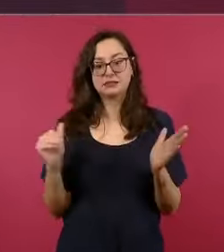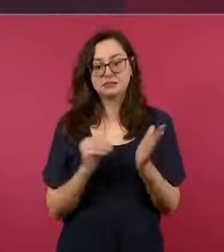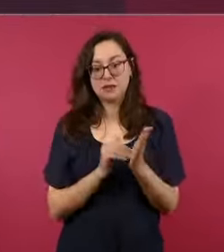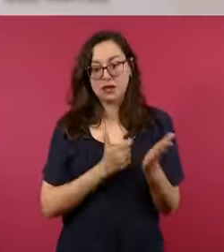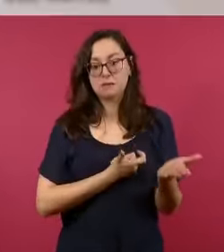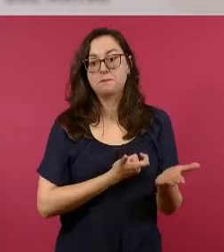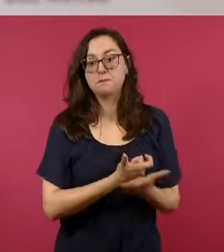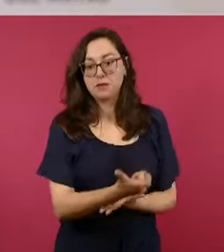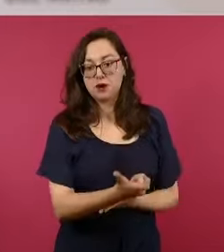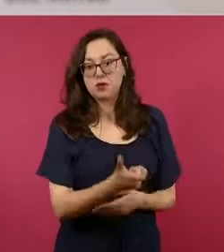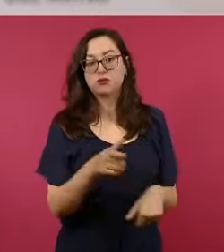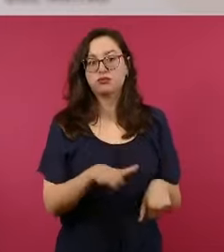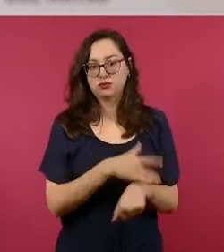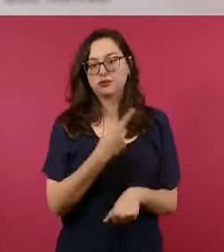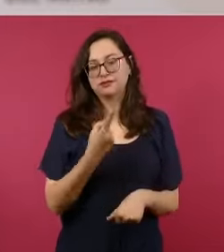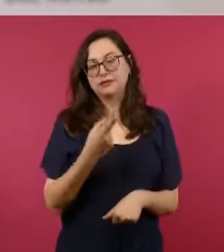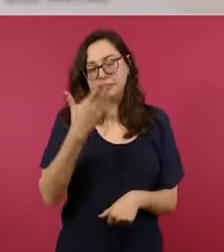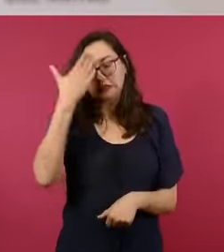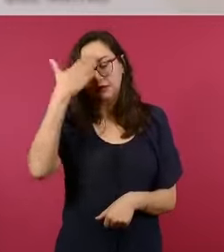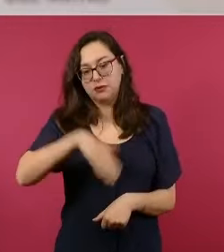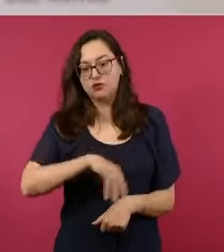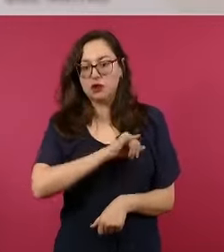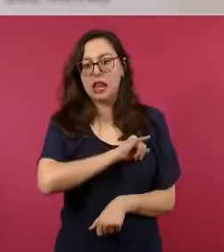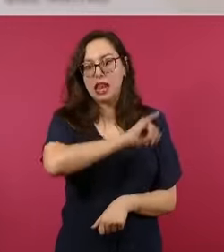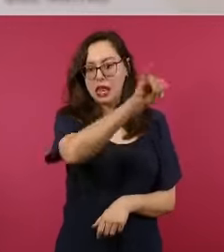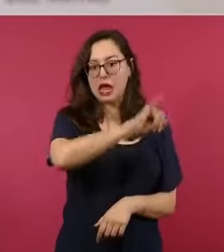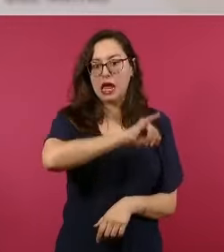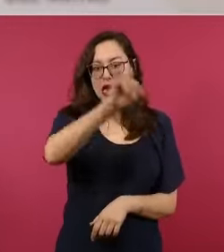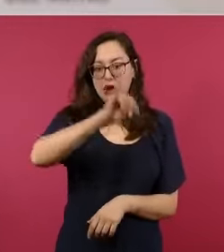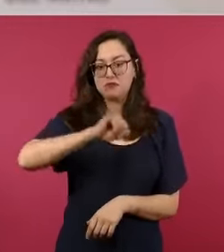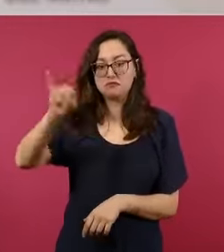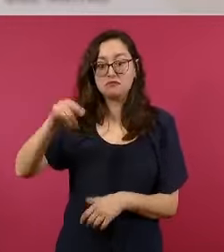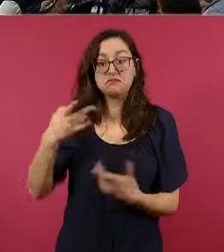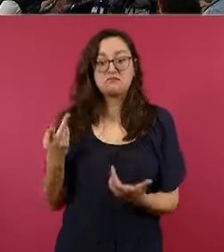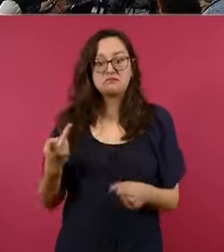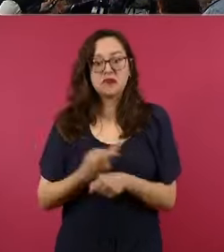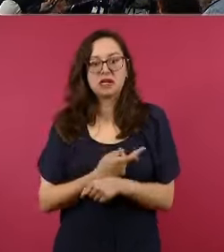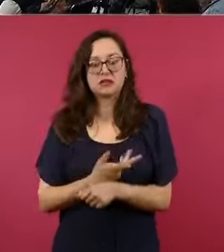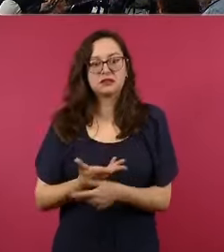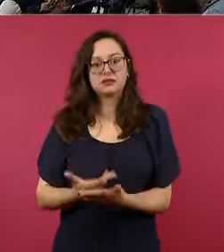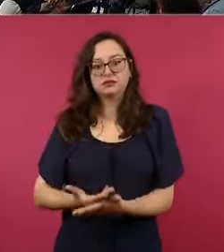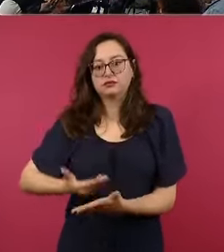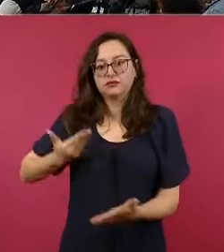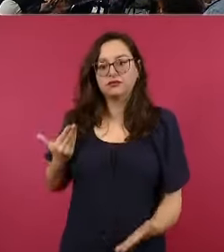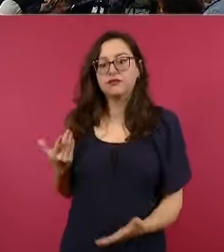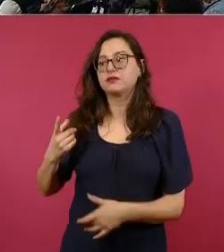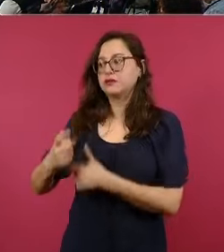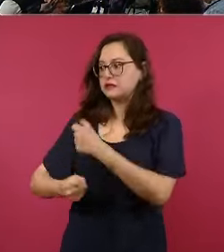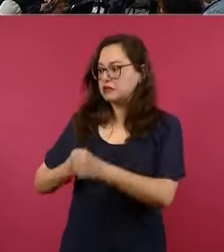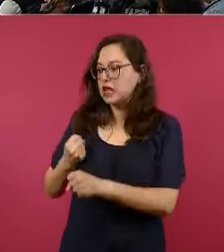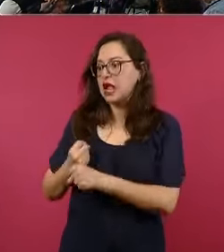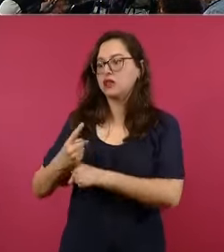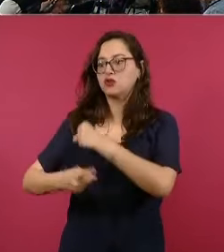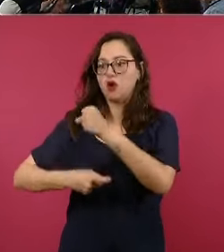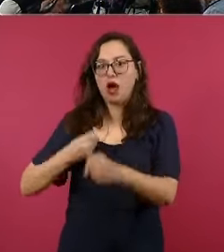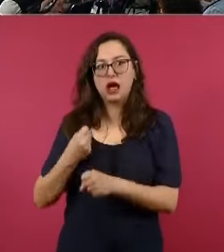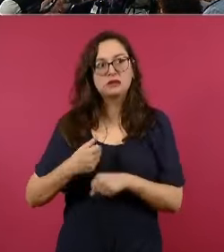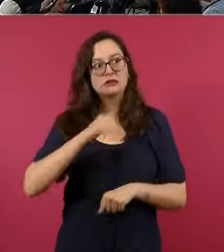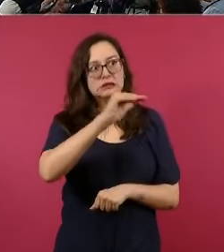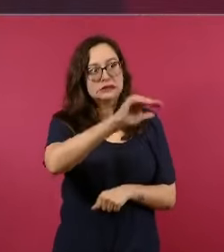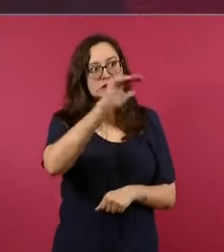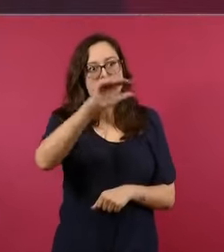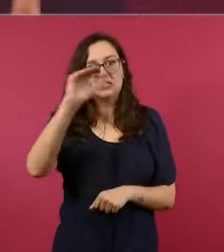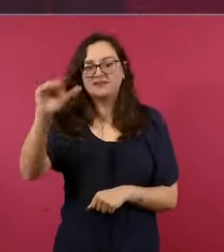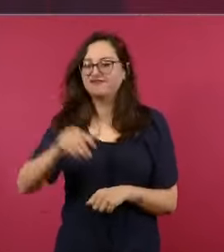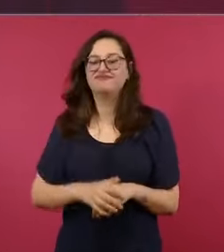difícil cobertura Qué significa eso que salía la convocatoria año tras año año tras año y no no había quien optara